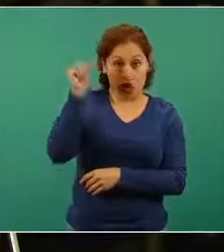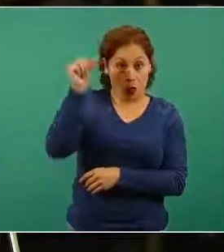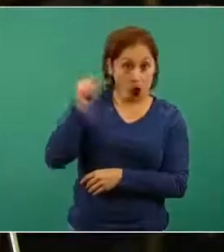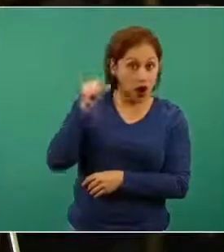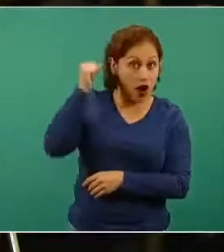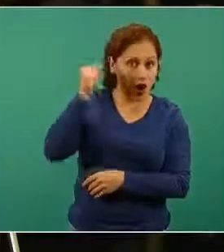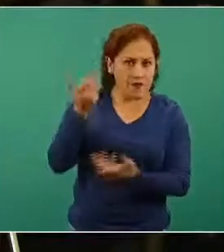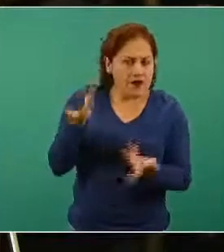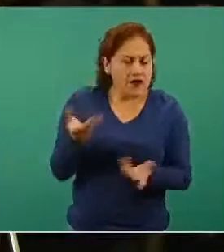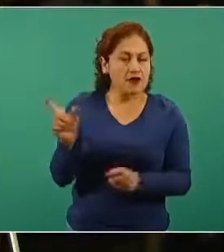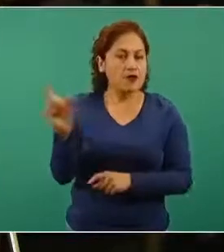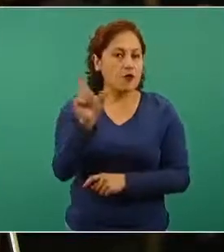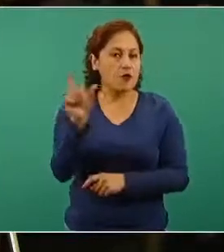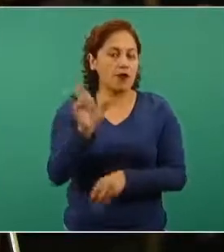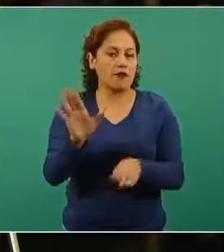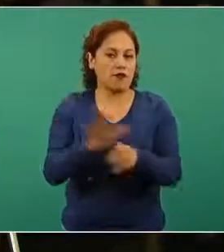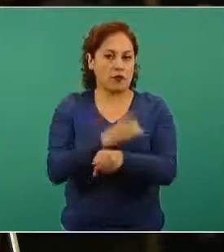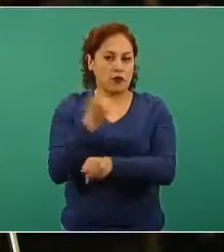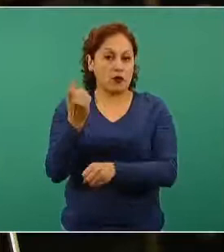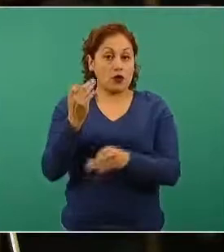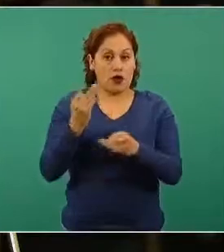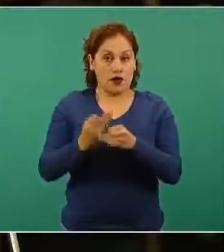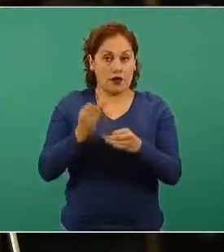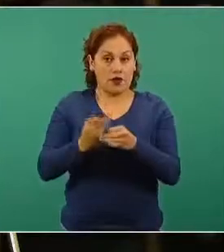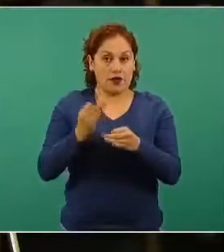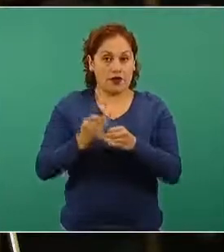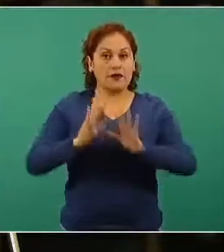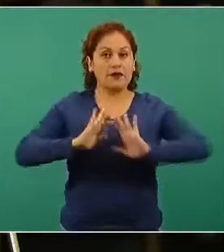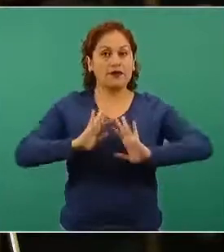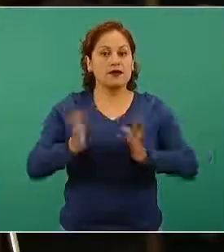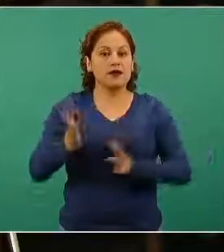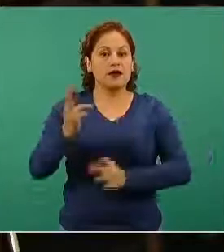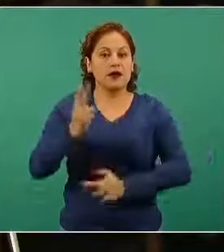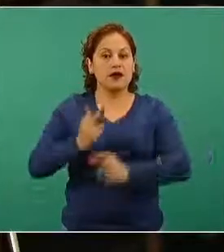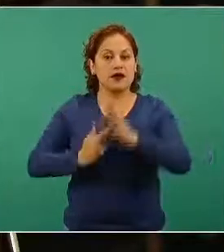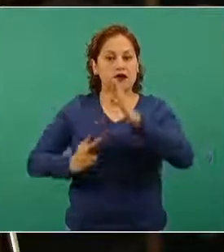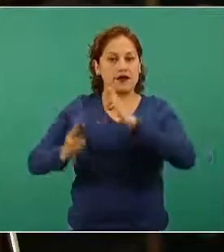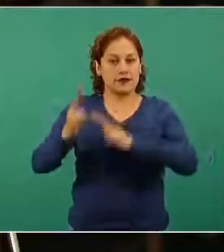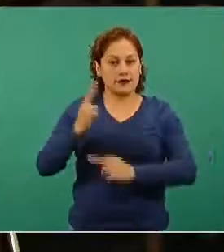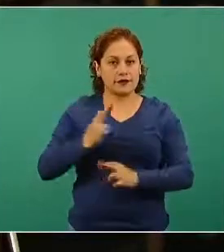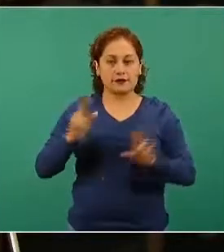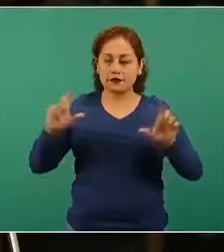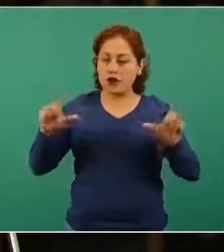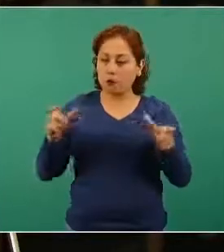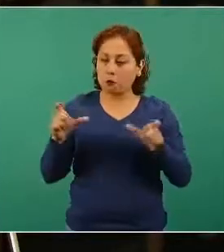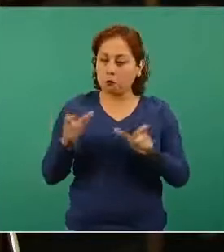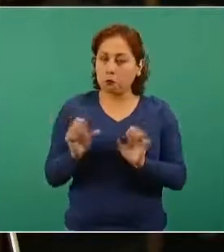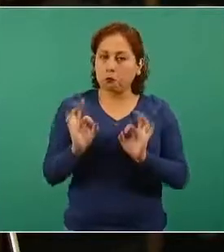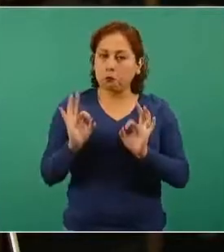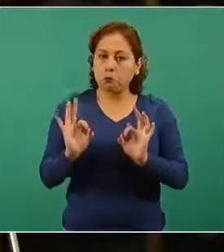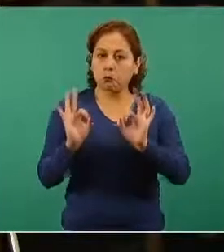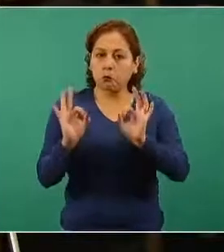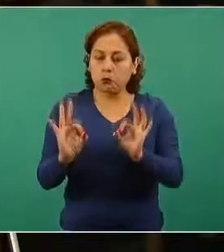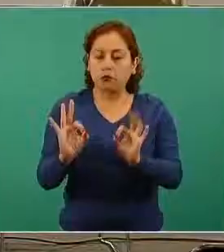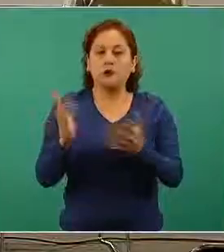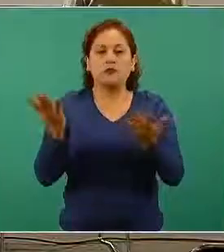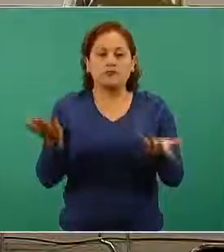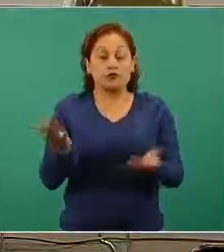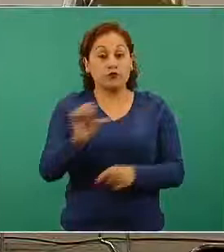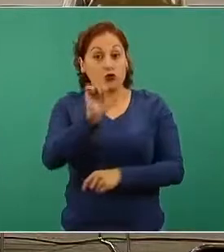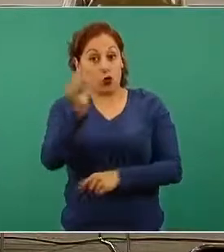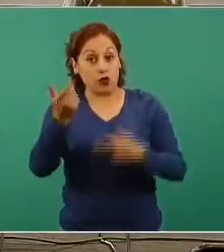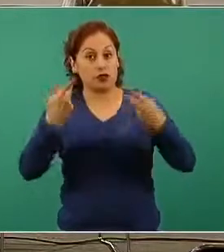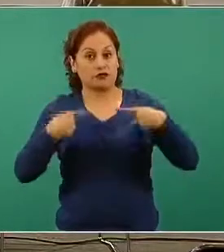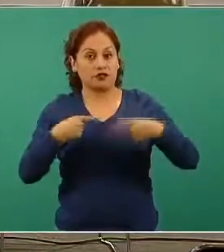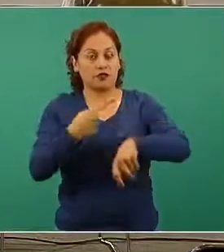va a la tendencia, va a la baja precisamente estas hospitalizaciones. Y bueno, obviamente hay otras enfermedades que requieren de atención. Estamos